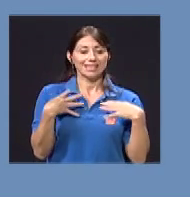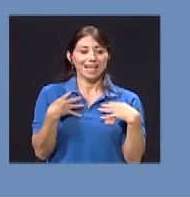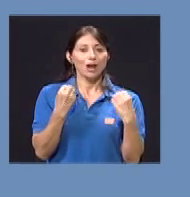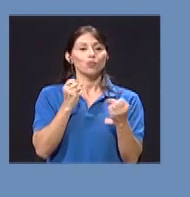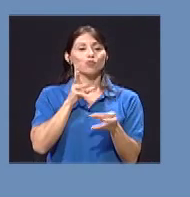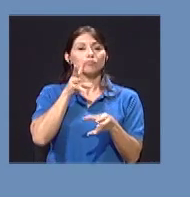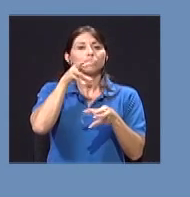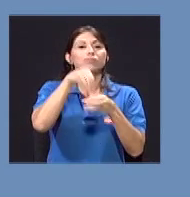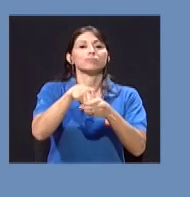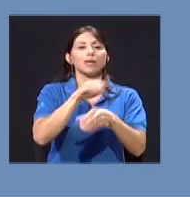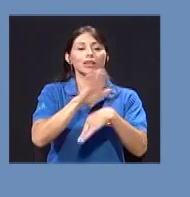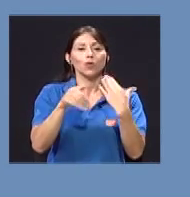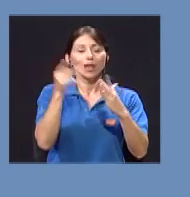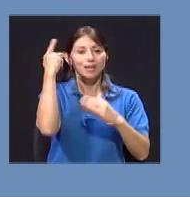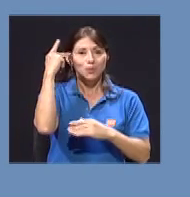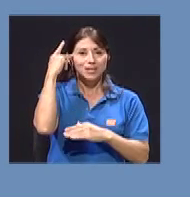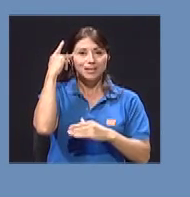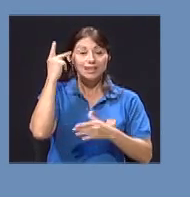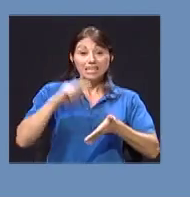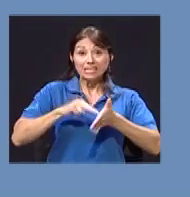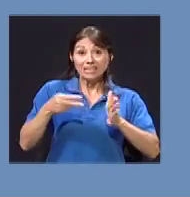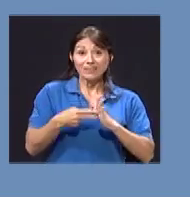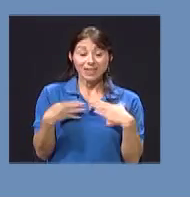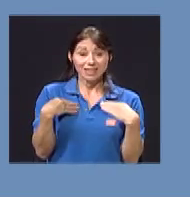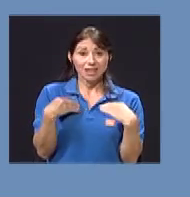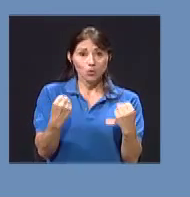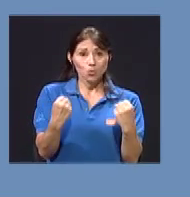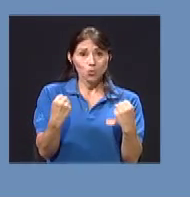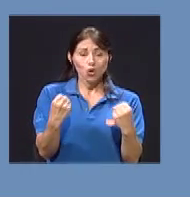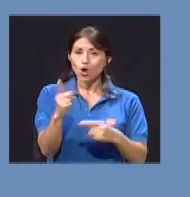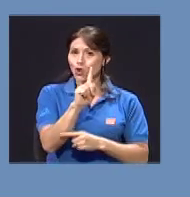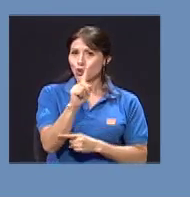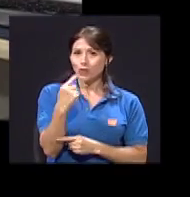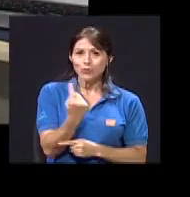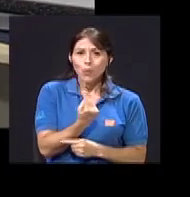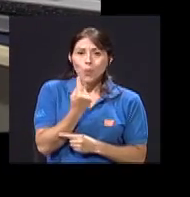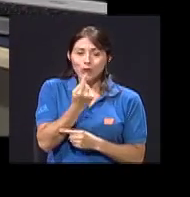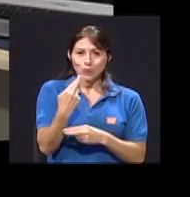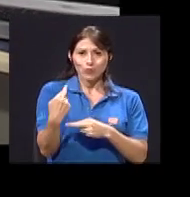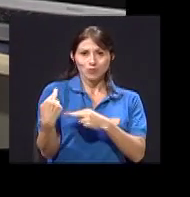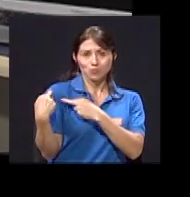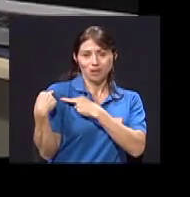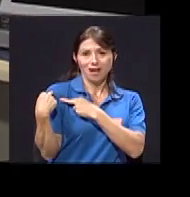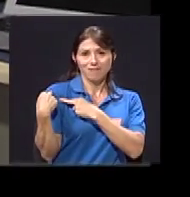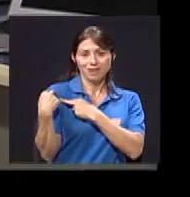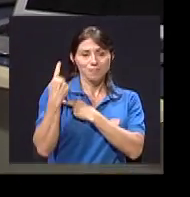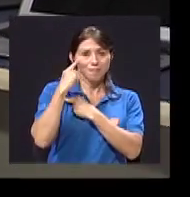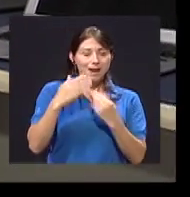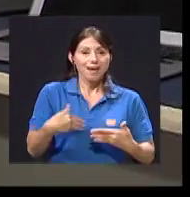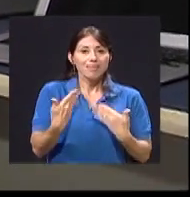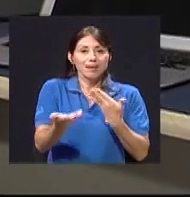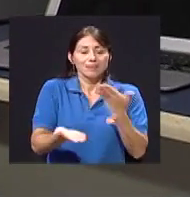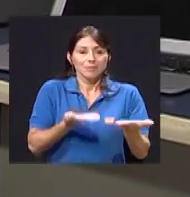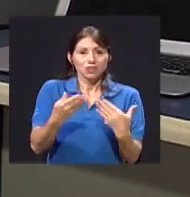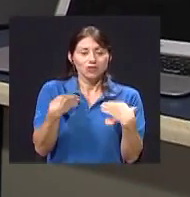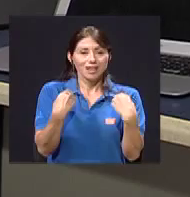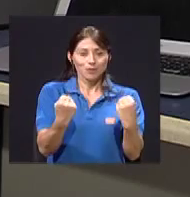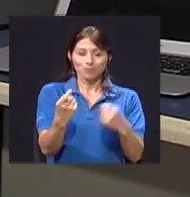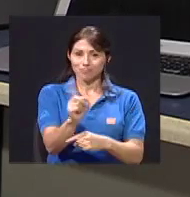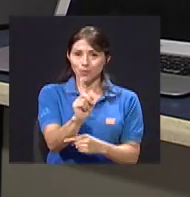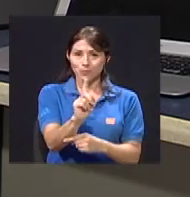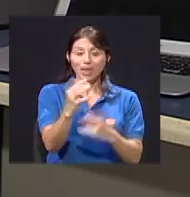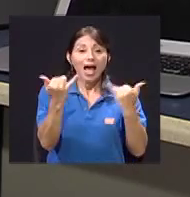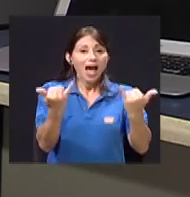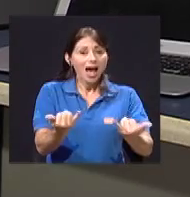actualmente salud en todas las políticas. Es decir, que ya el sector salud no es solo responsable único de